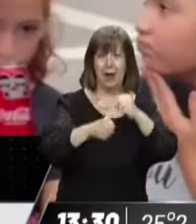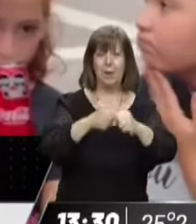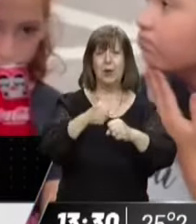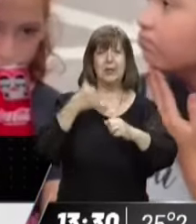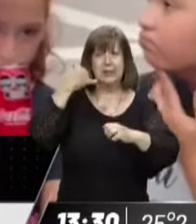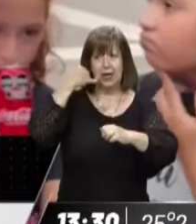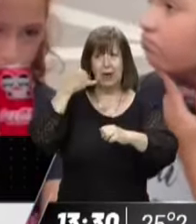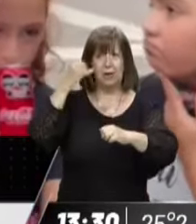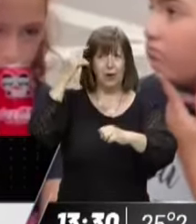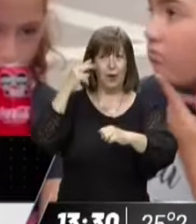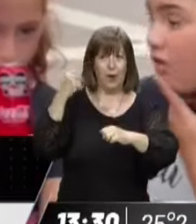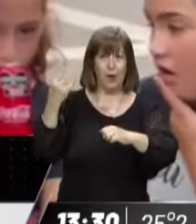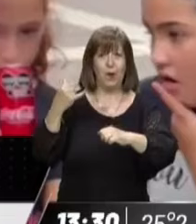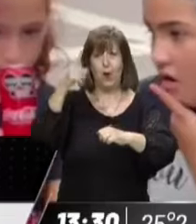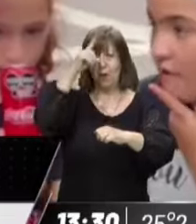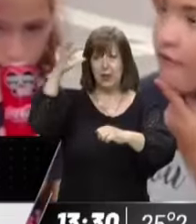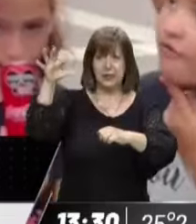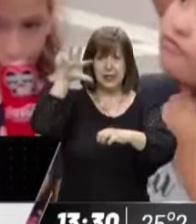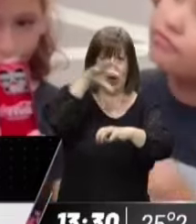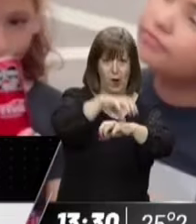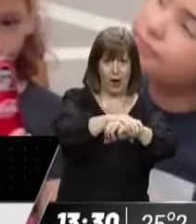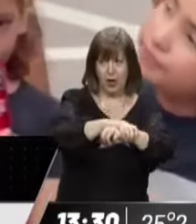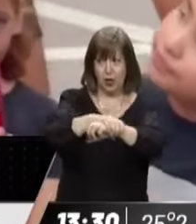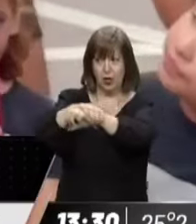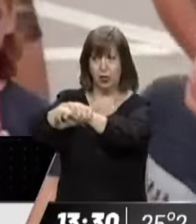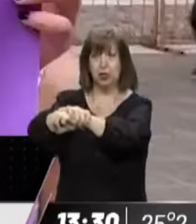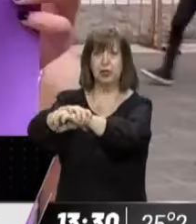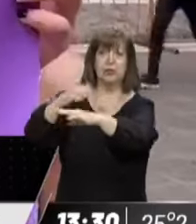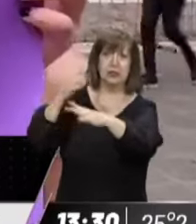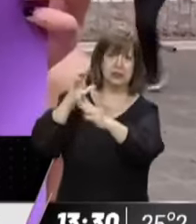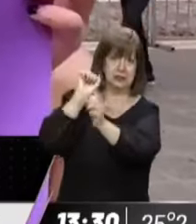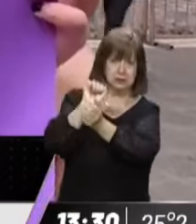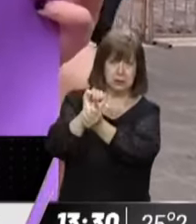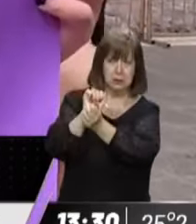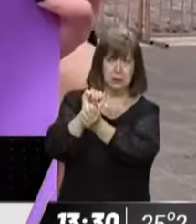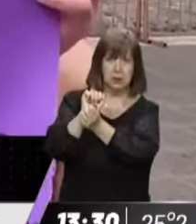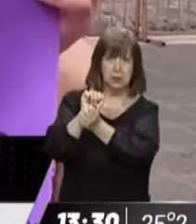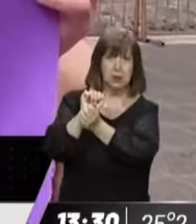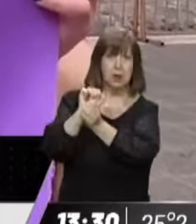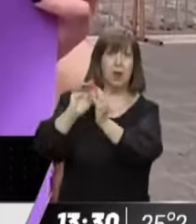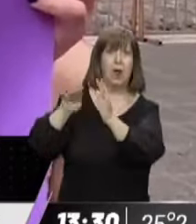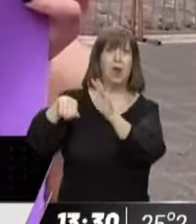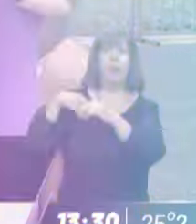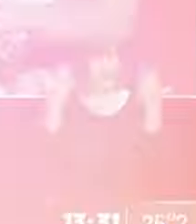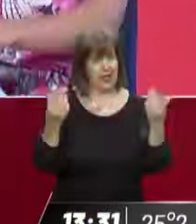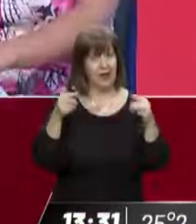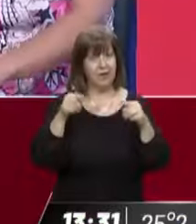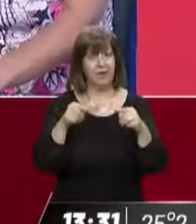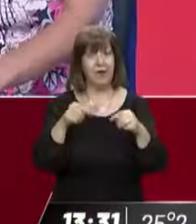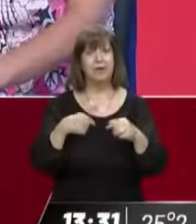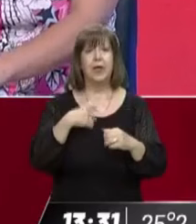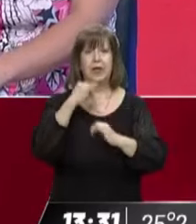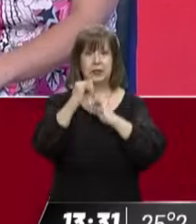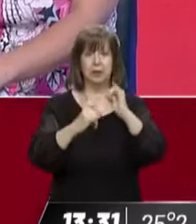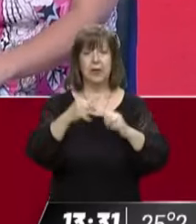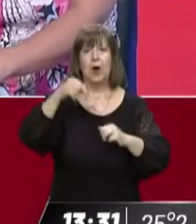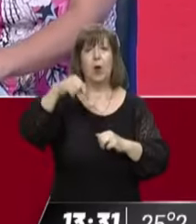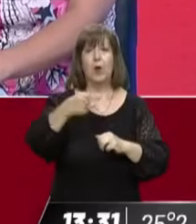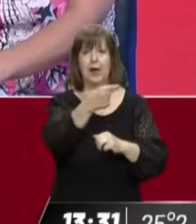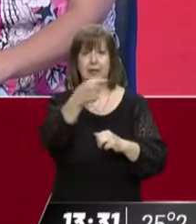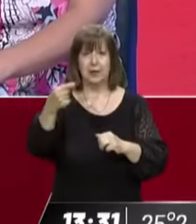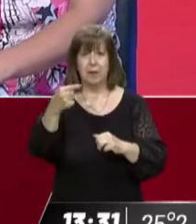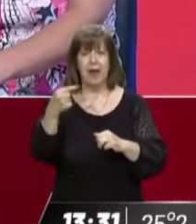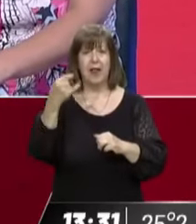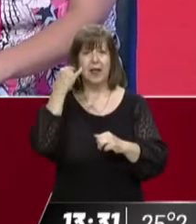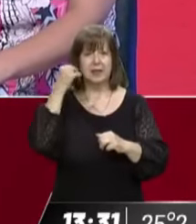la policía y bueno, y de ahí después me enteré que había secuestrado también a sus hijos. Exactamente, se cumple una semana